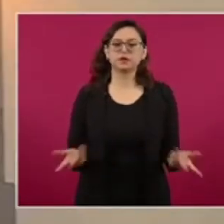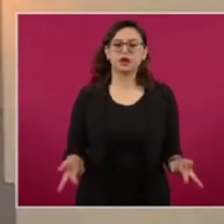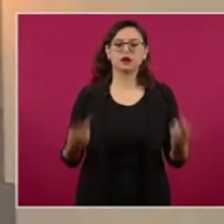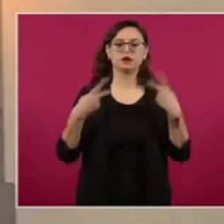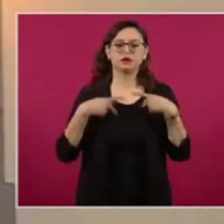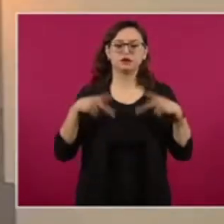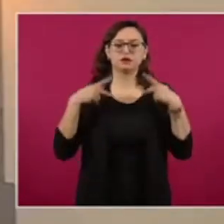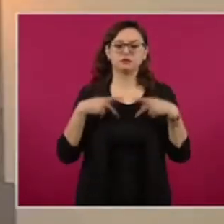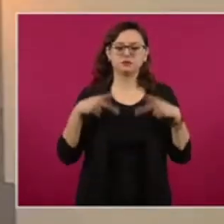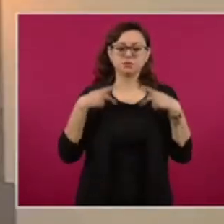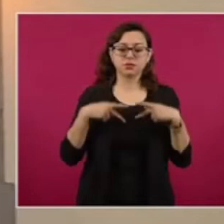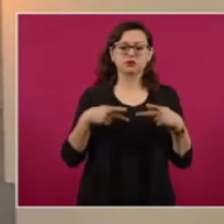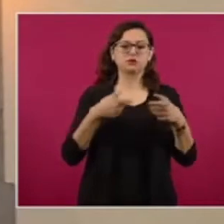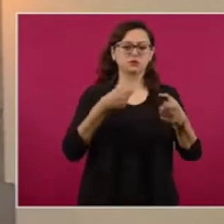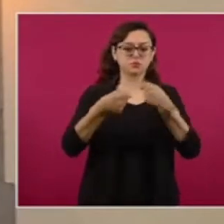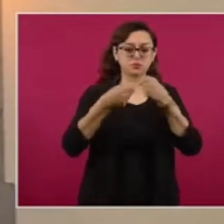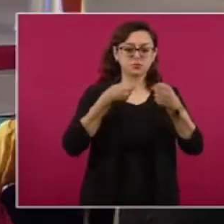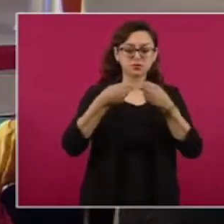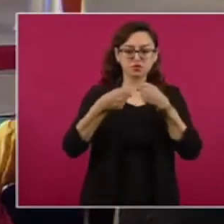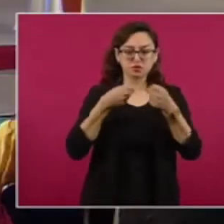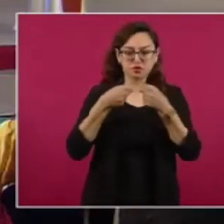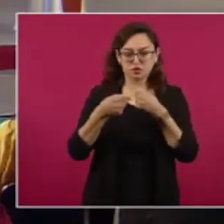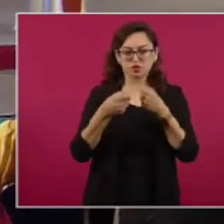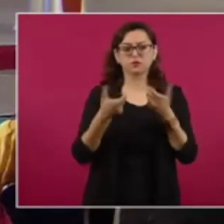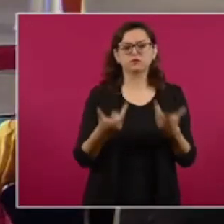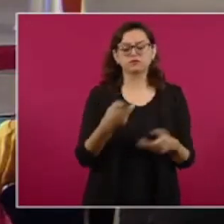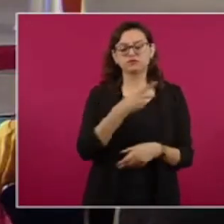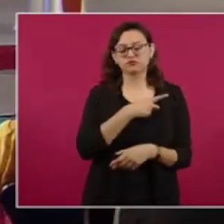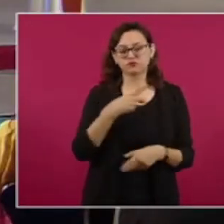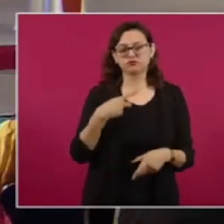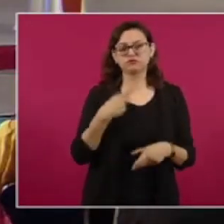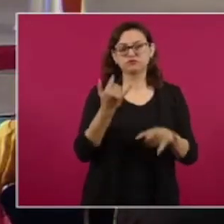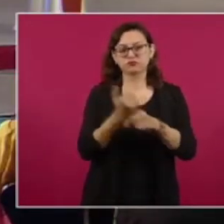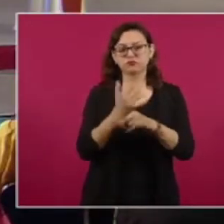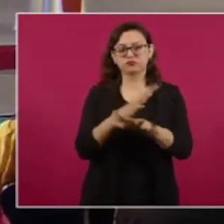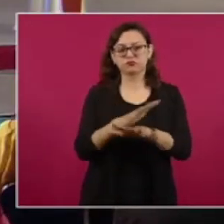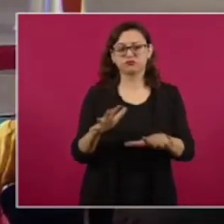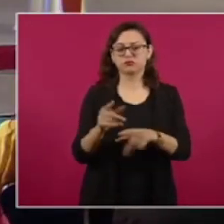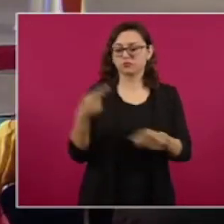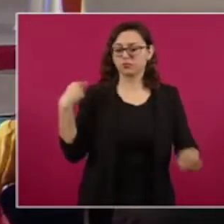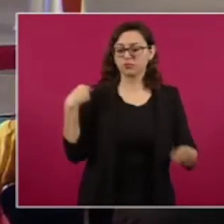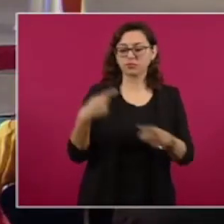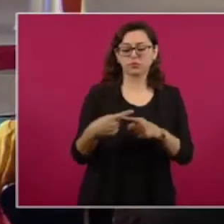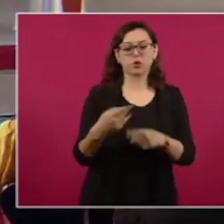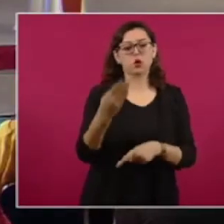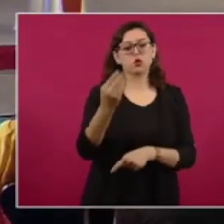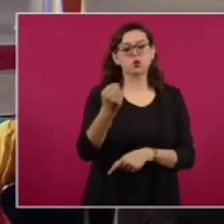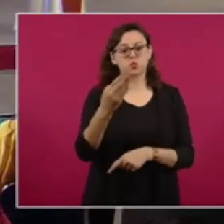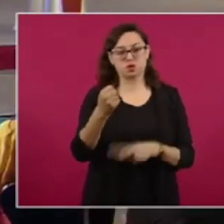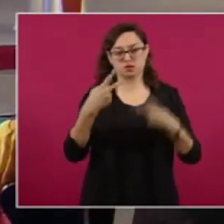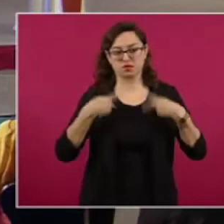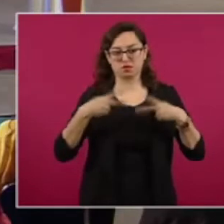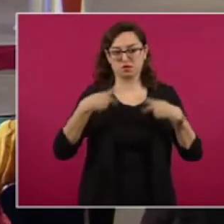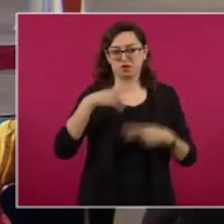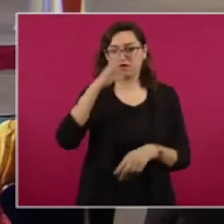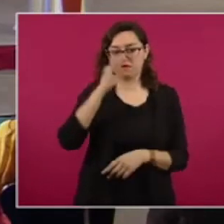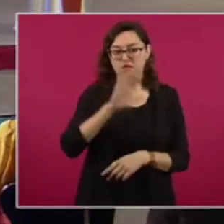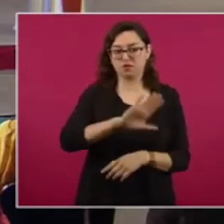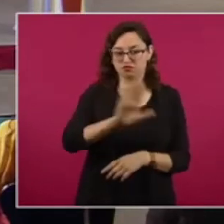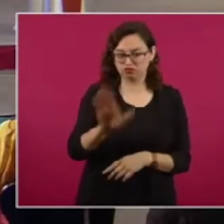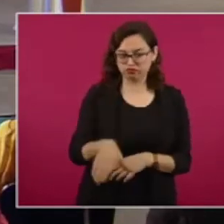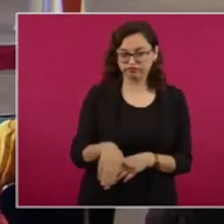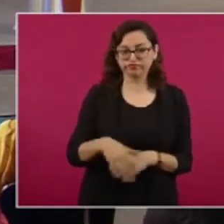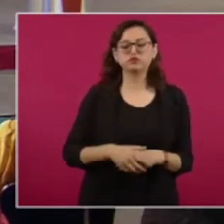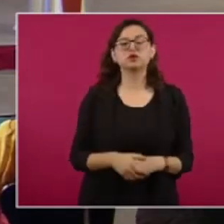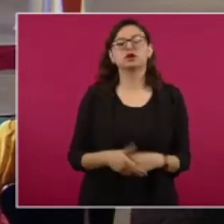personas periodistas, informar, como lo hemos hecho, que hay 9 casos, hay 21 personas